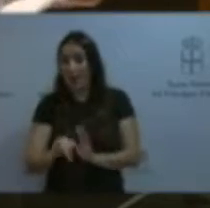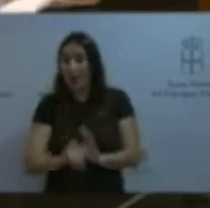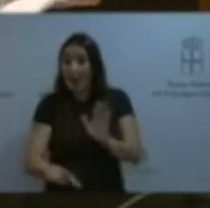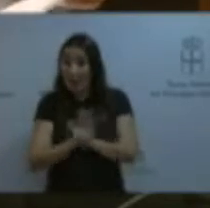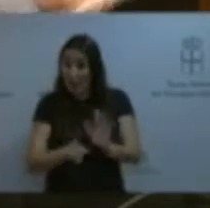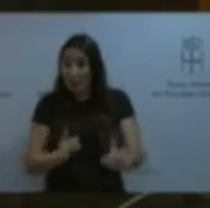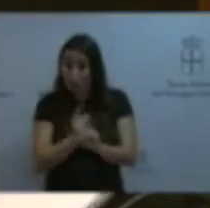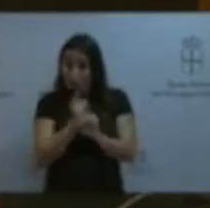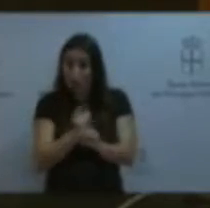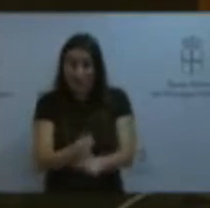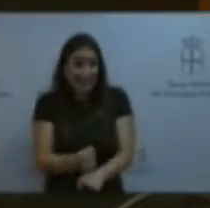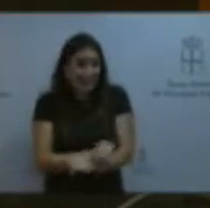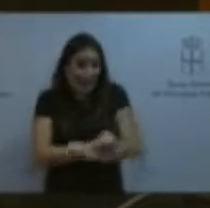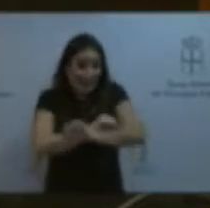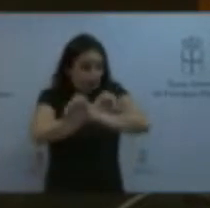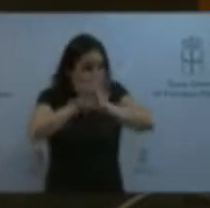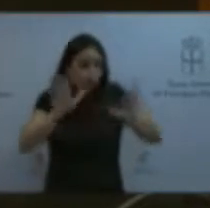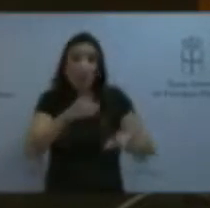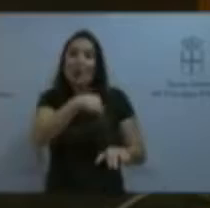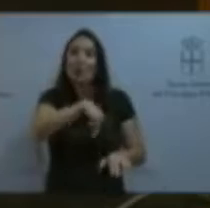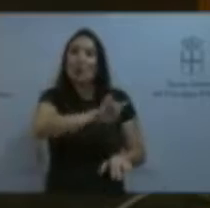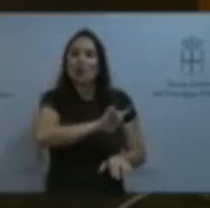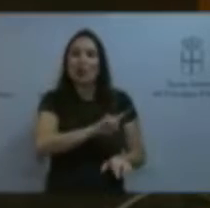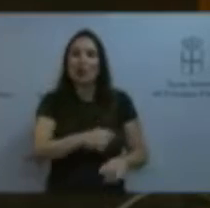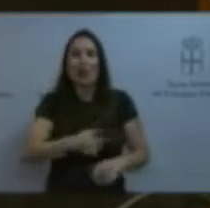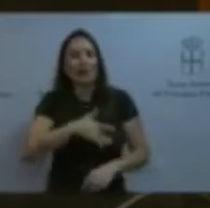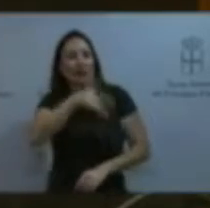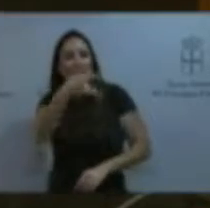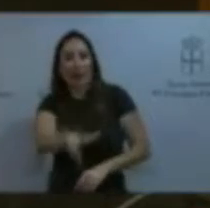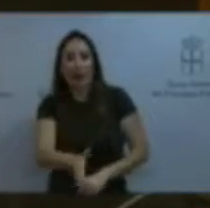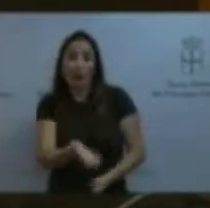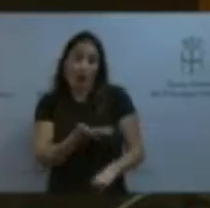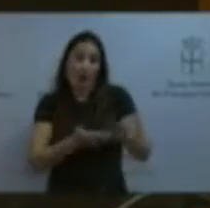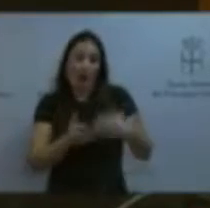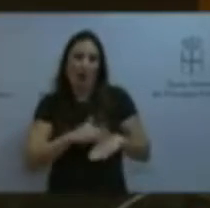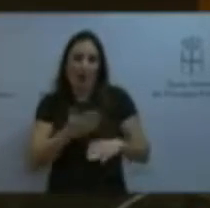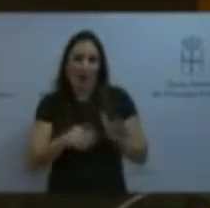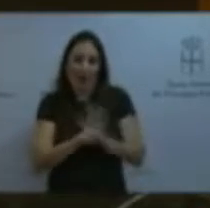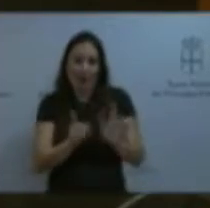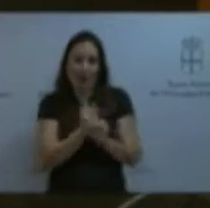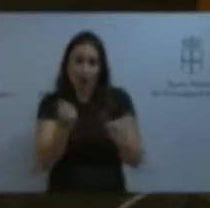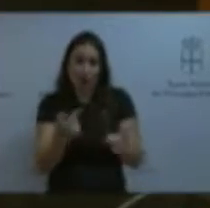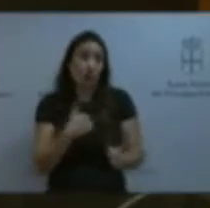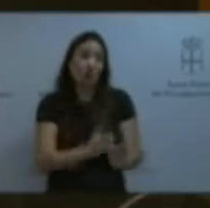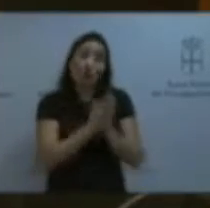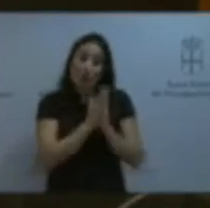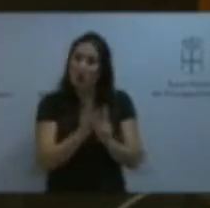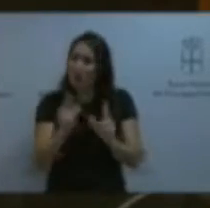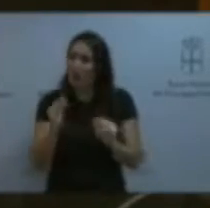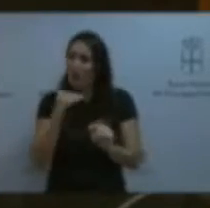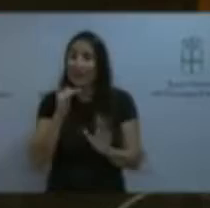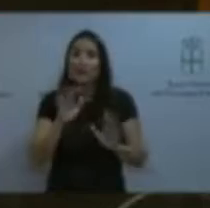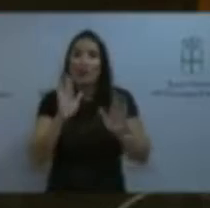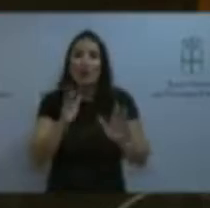fueron imprescindibles y ustedes no fueron convidados de piedra, sino colaboradores necesarios. Yo le pido, termino, que no caben aquí